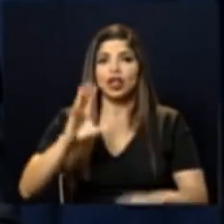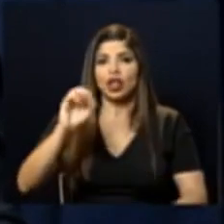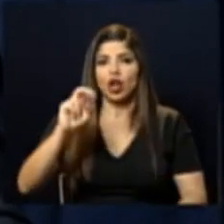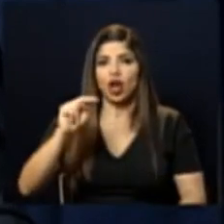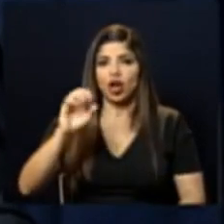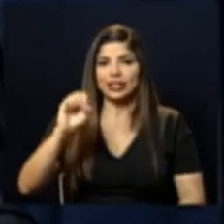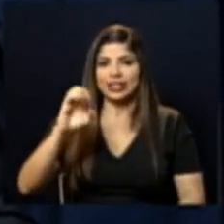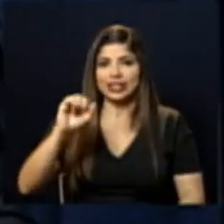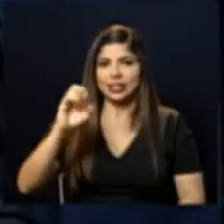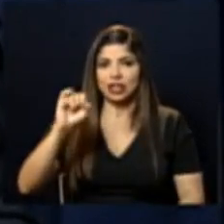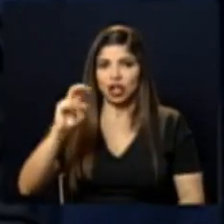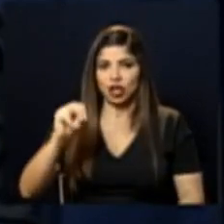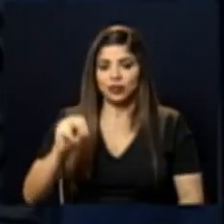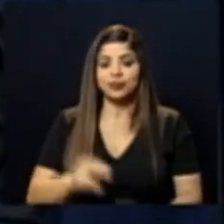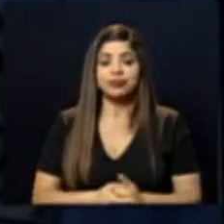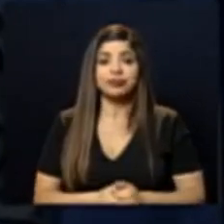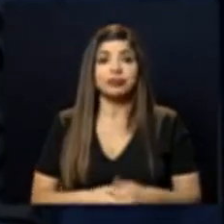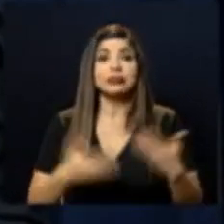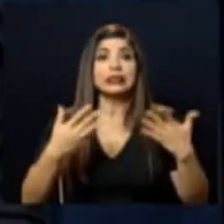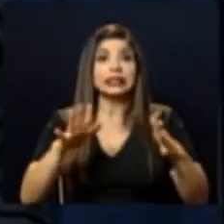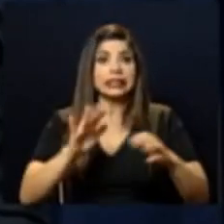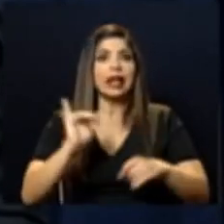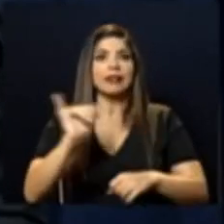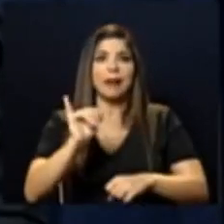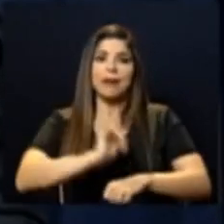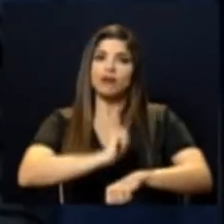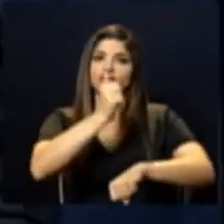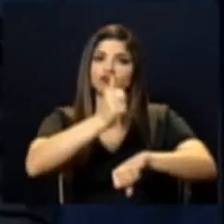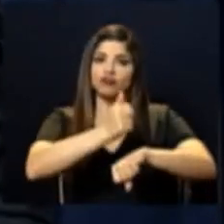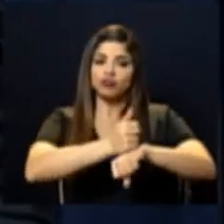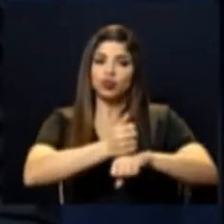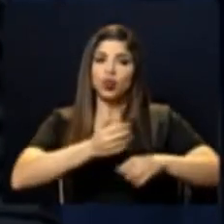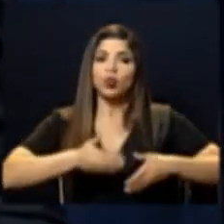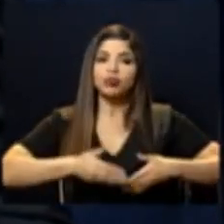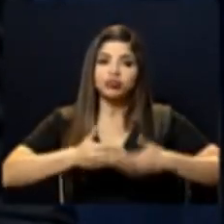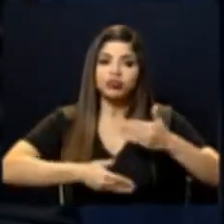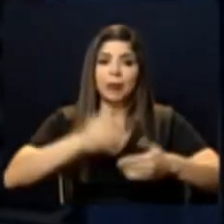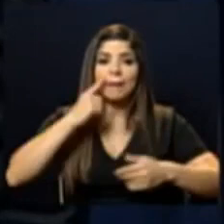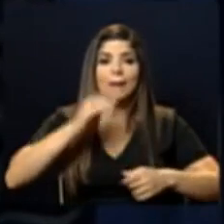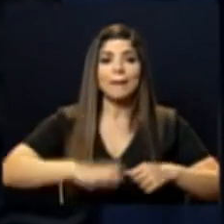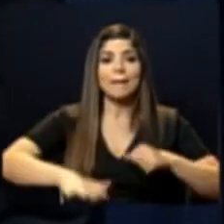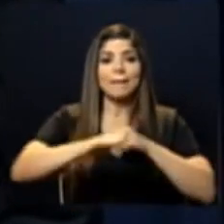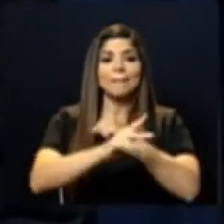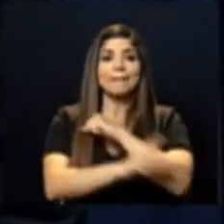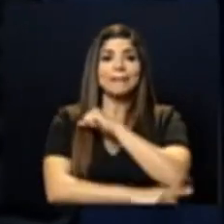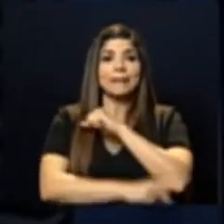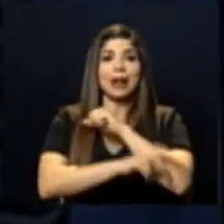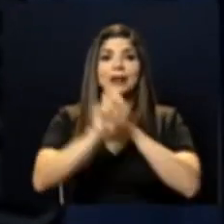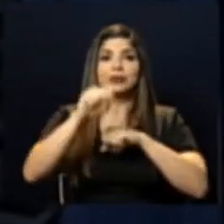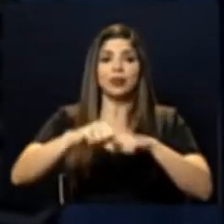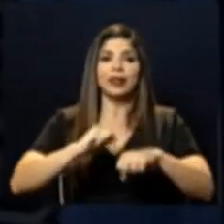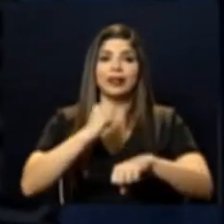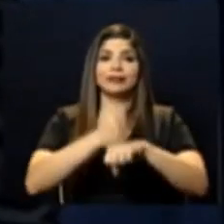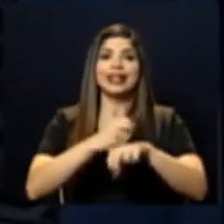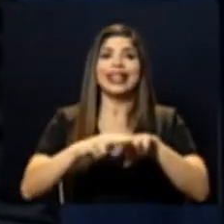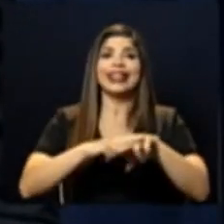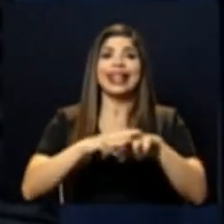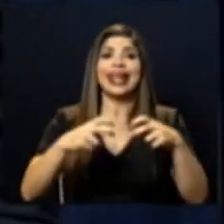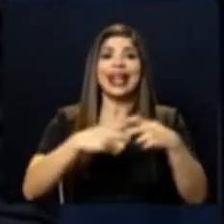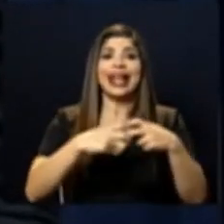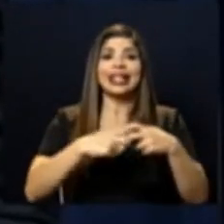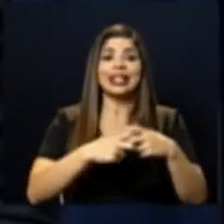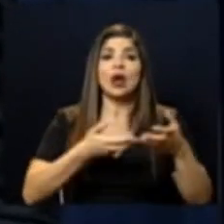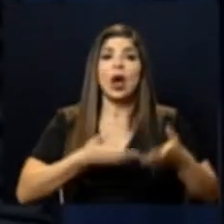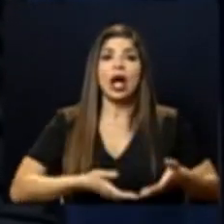Asimismo, hemos trazado la ruta para que el país cuente con un tren eléctrico de carga en